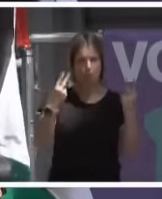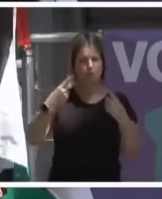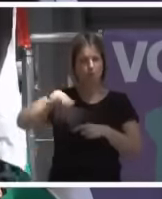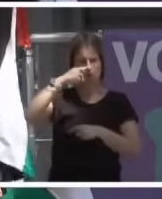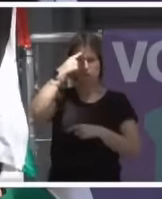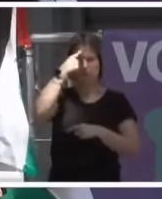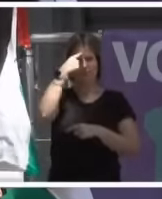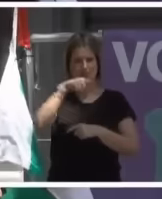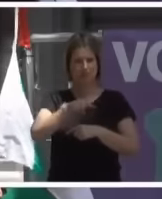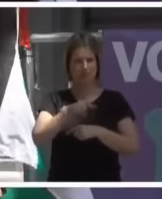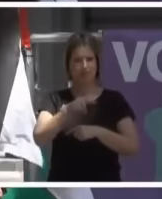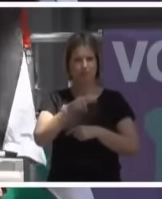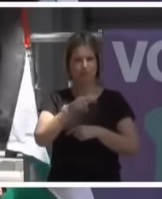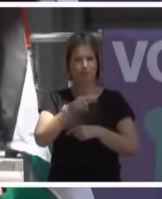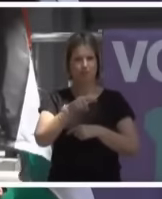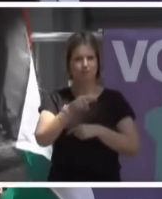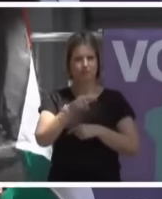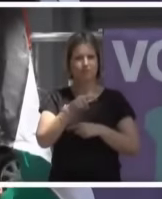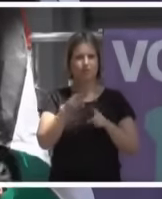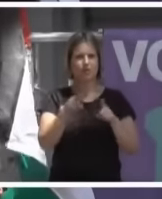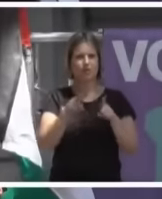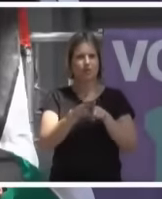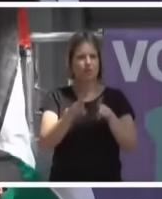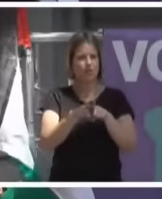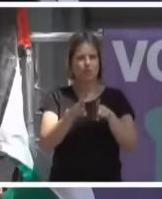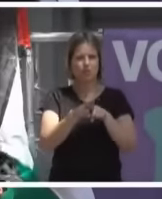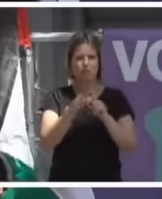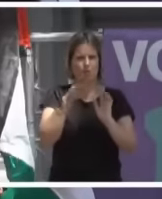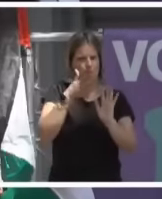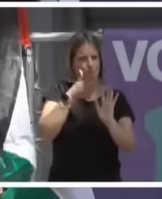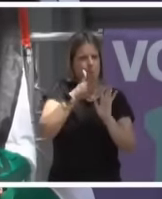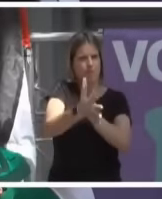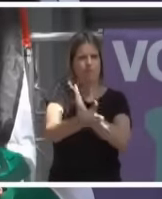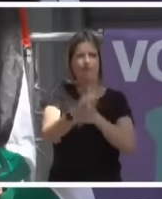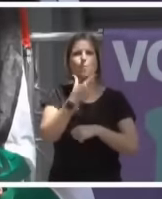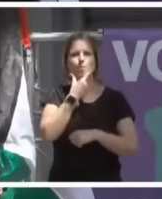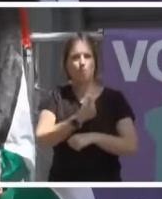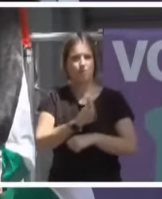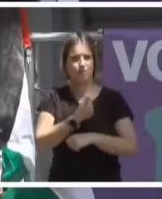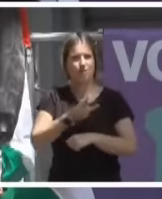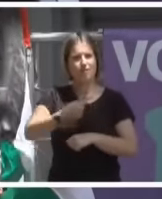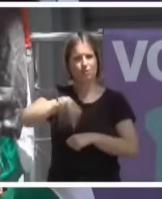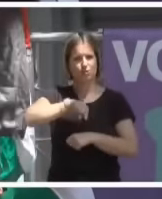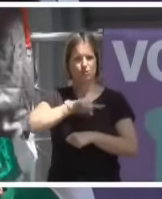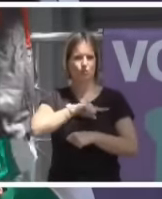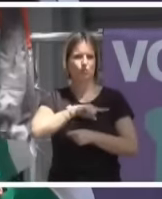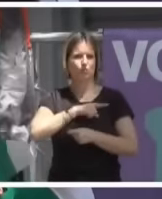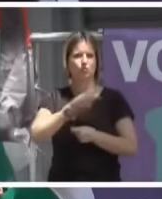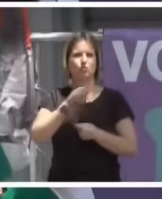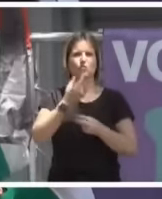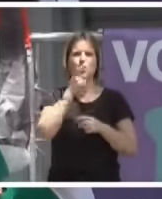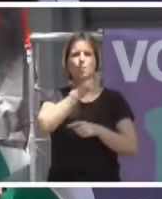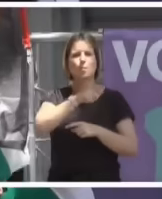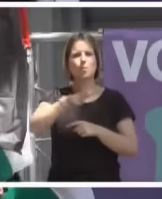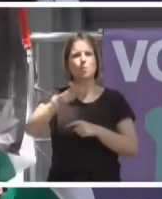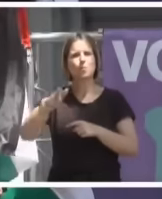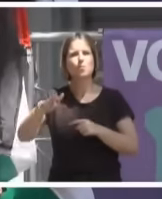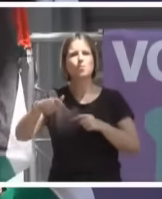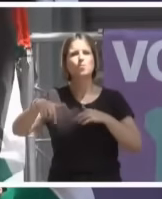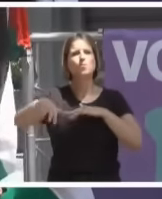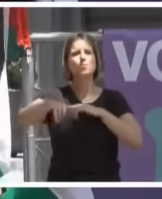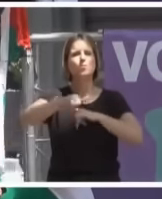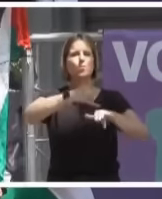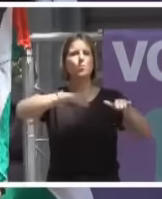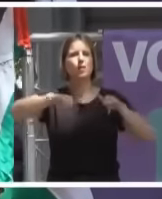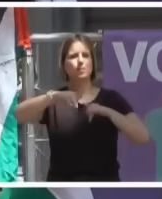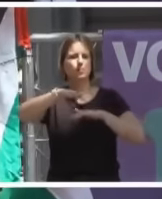somos una cosa muy, muy fácil de explicar realmente. Nosotros somos dinamizadores populares, no solamente somos